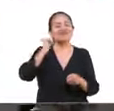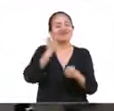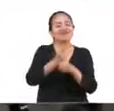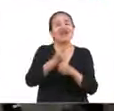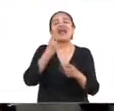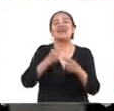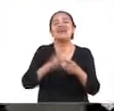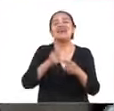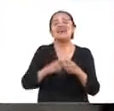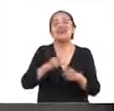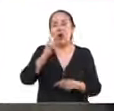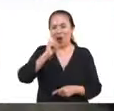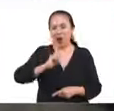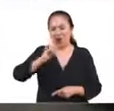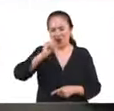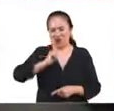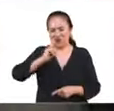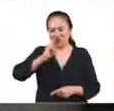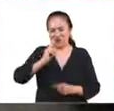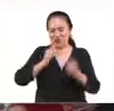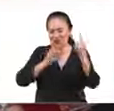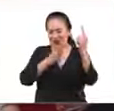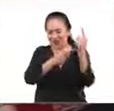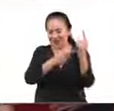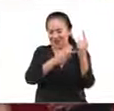veracruzana que fue descubierta